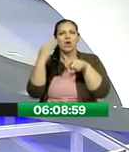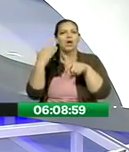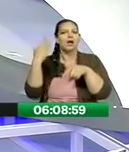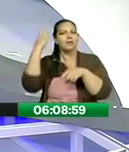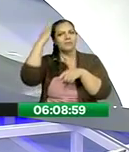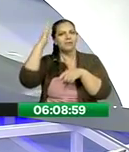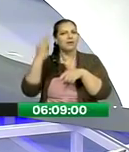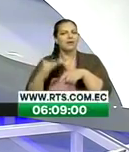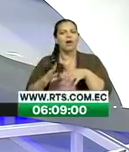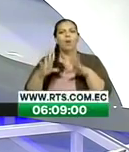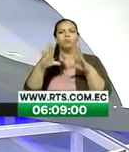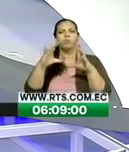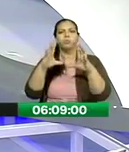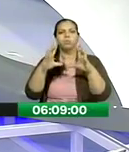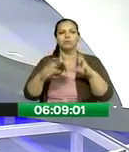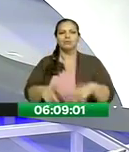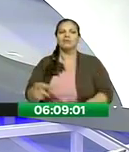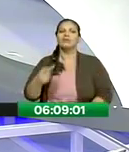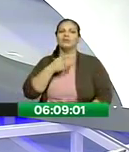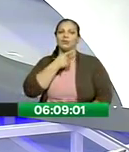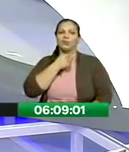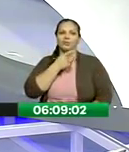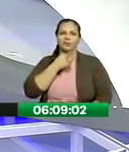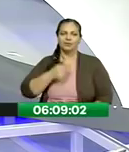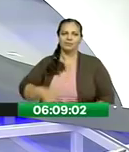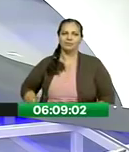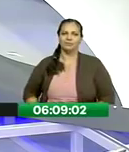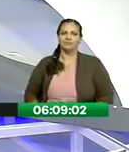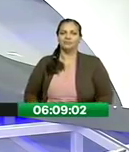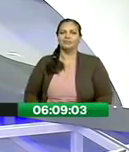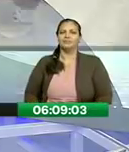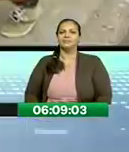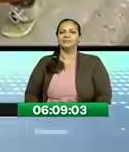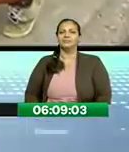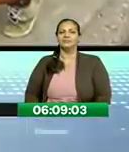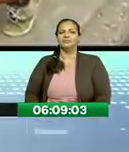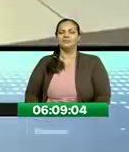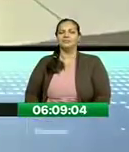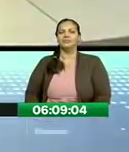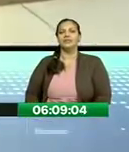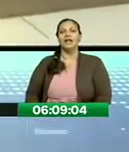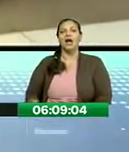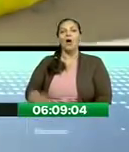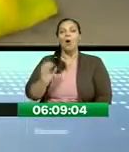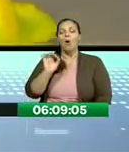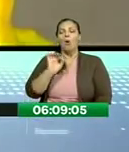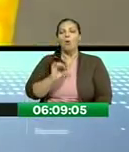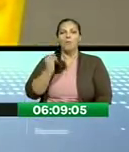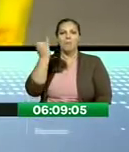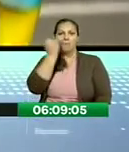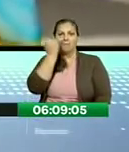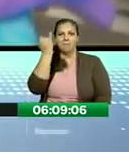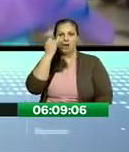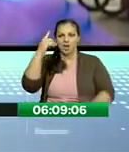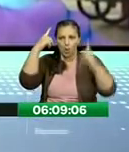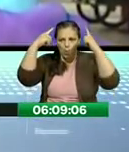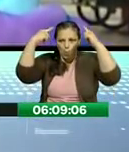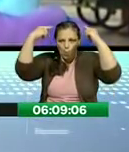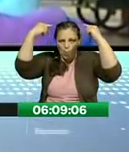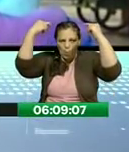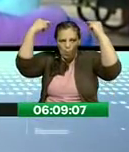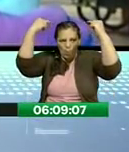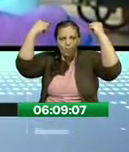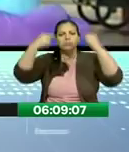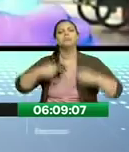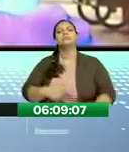Antonio Abajo. San Antonio Abajo, sí. Leprechaun también. Ese también. El duende. Sí, hay tanta